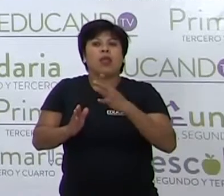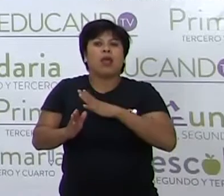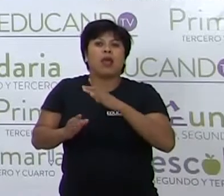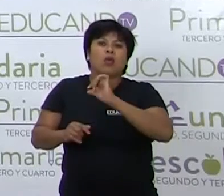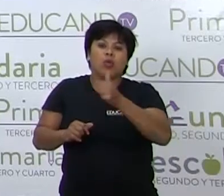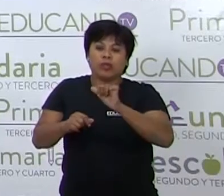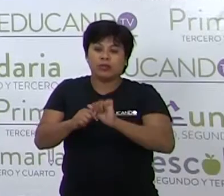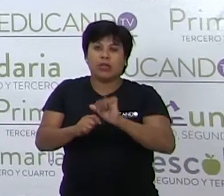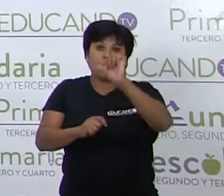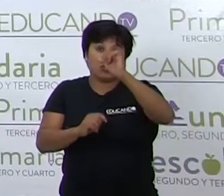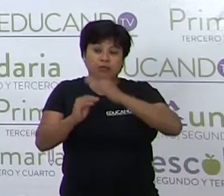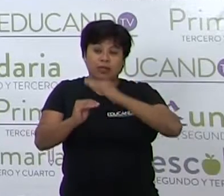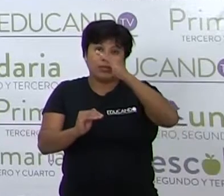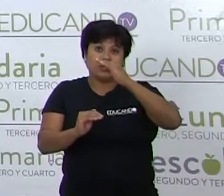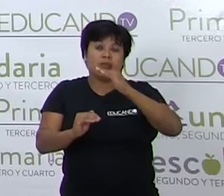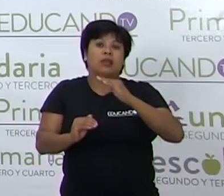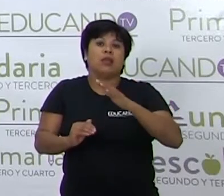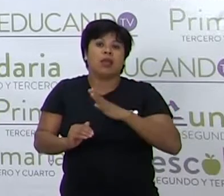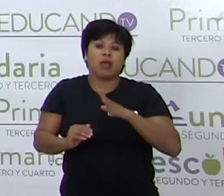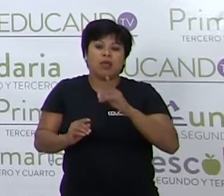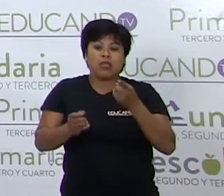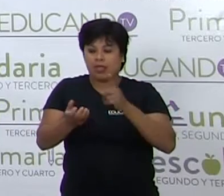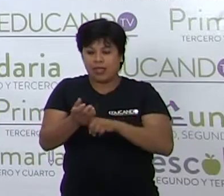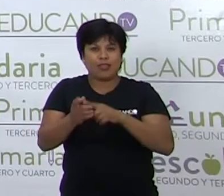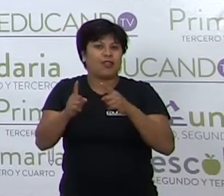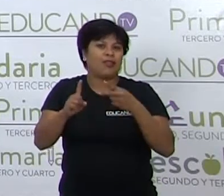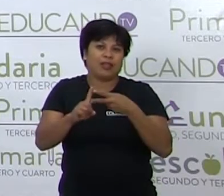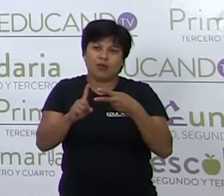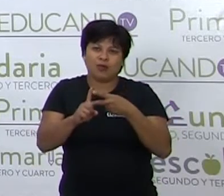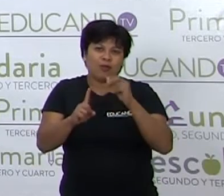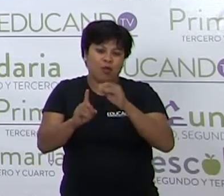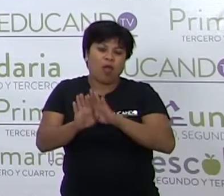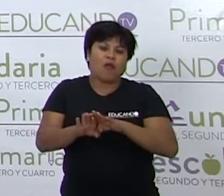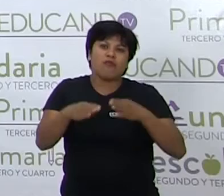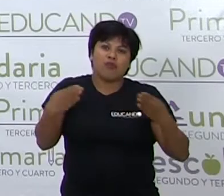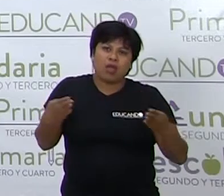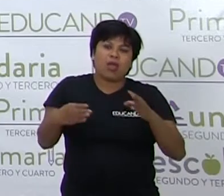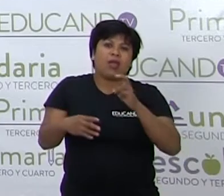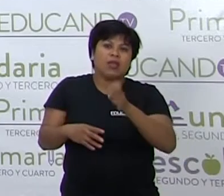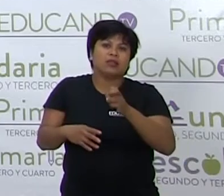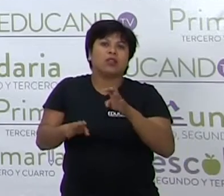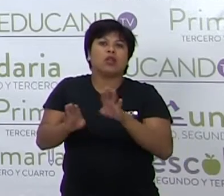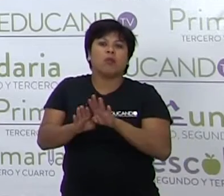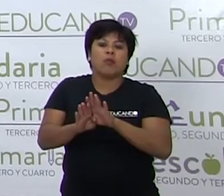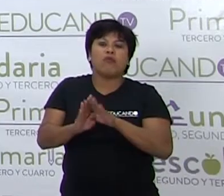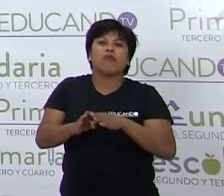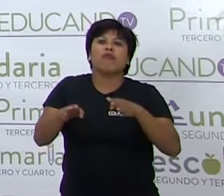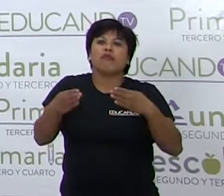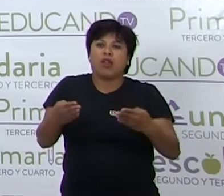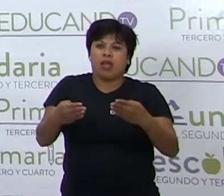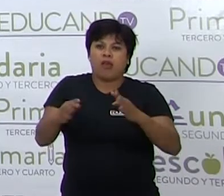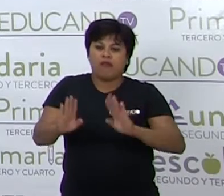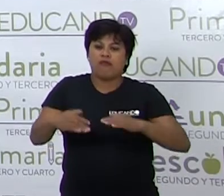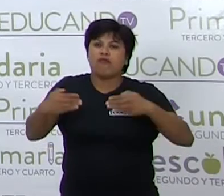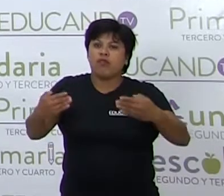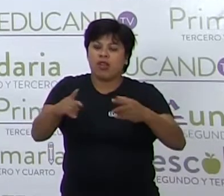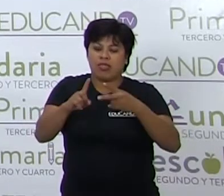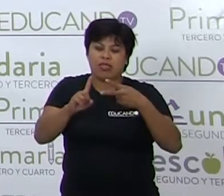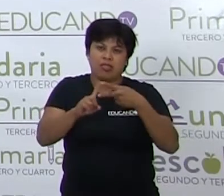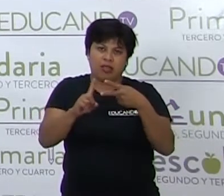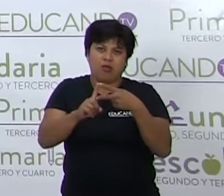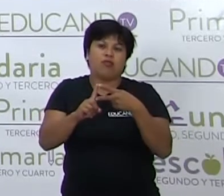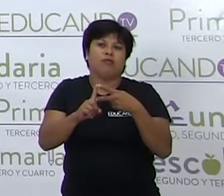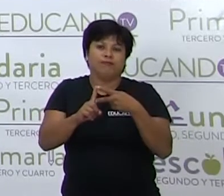van a estar en este caso dentro del triángulo van a estar fuera de ellas por lo tanto sobre tu centro va a estar también fuera de este triángulo vamos a trazar la